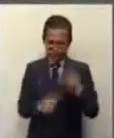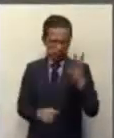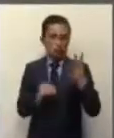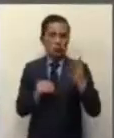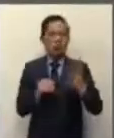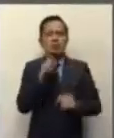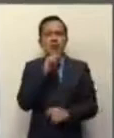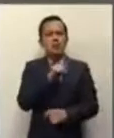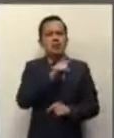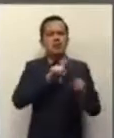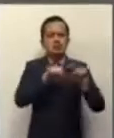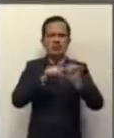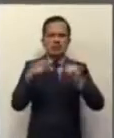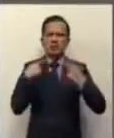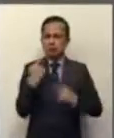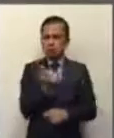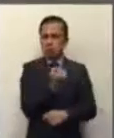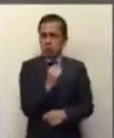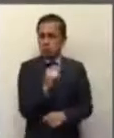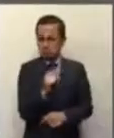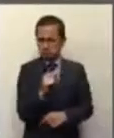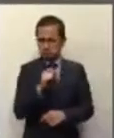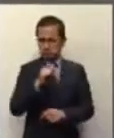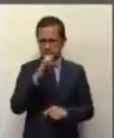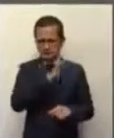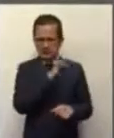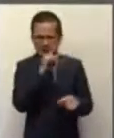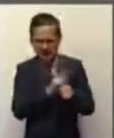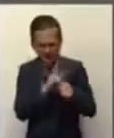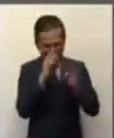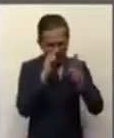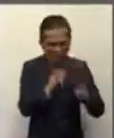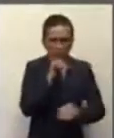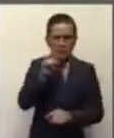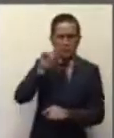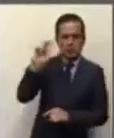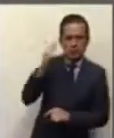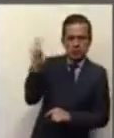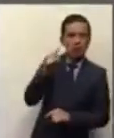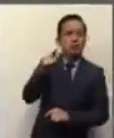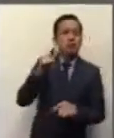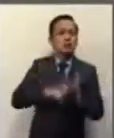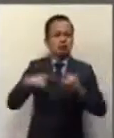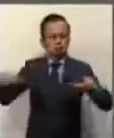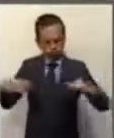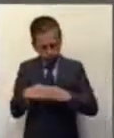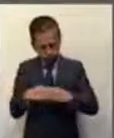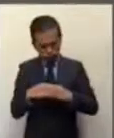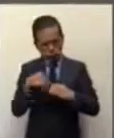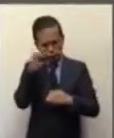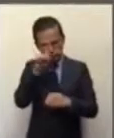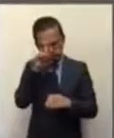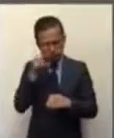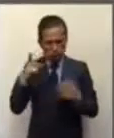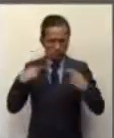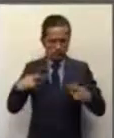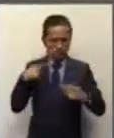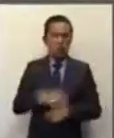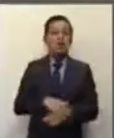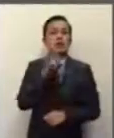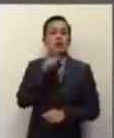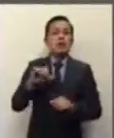académicos y especialistas quienes conforman el Consejo Ciudadano. También colaborarán en organizaciones